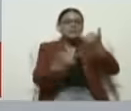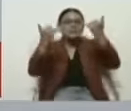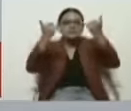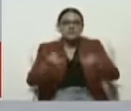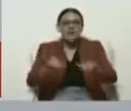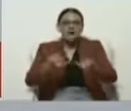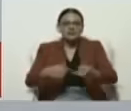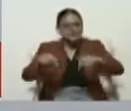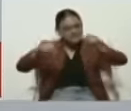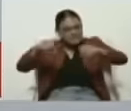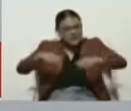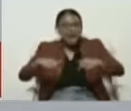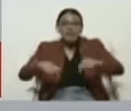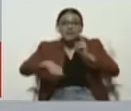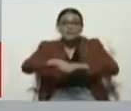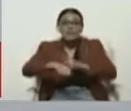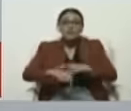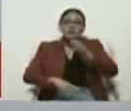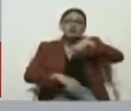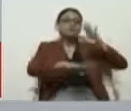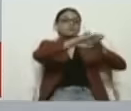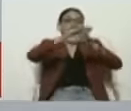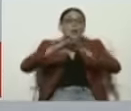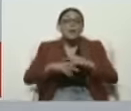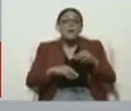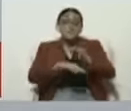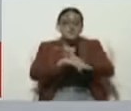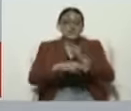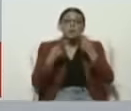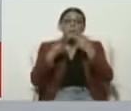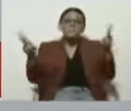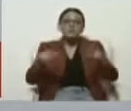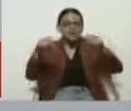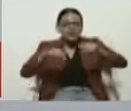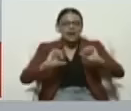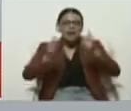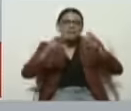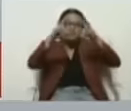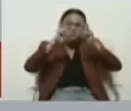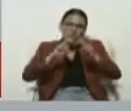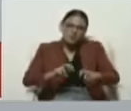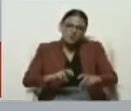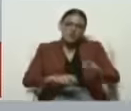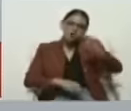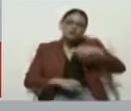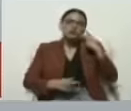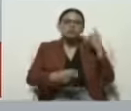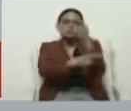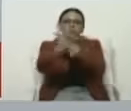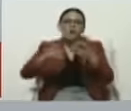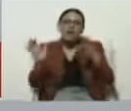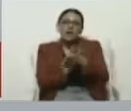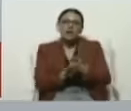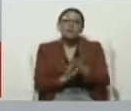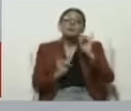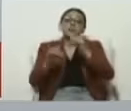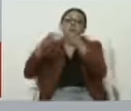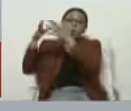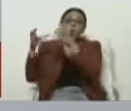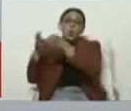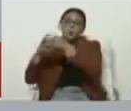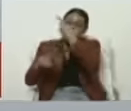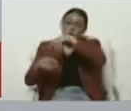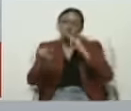inmediato solicitamos al Ministerio Público que de inmediato inicie la investigación, y vamos a ver qué tenga que decir el Centro Carter y el